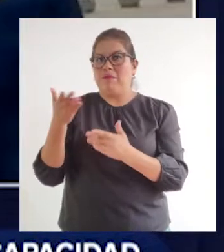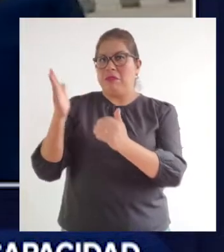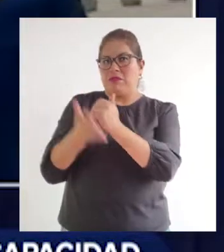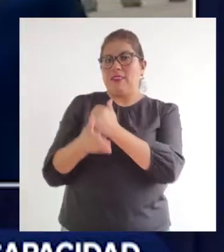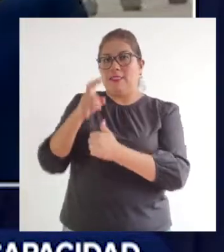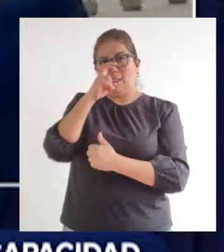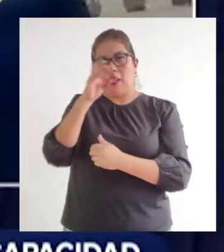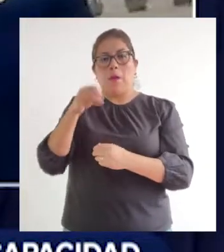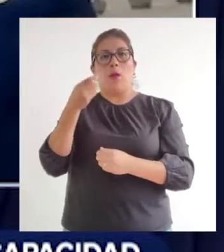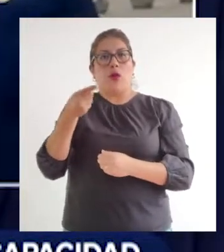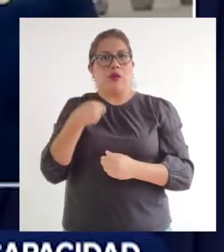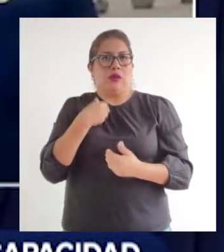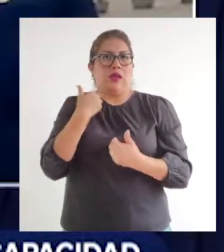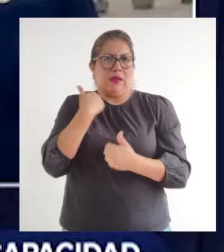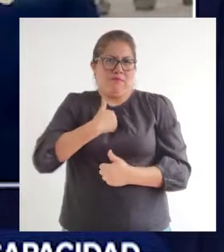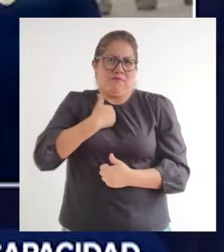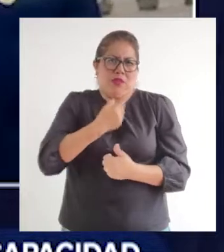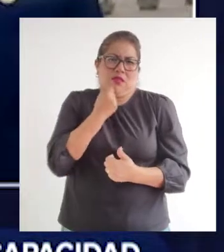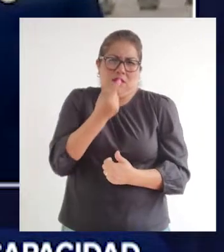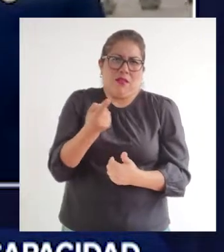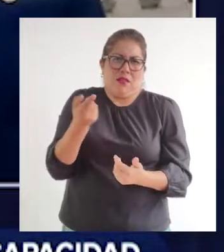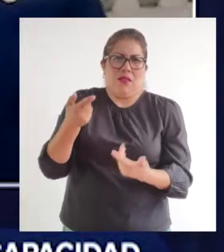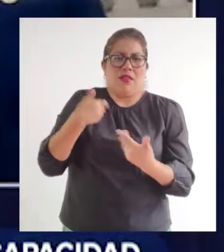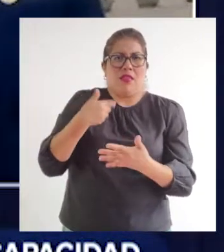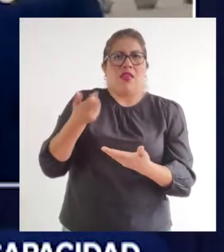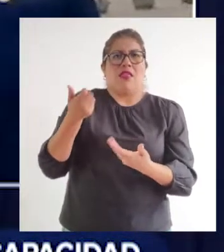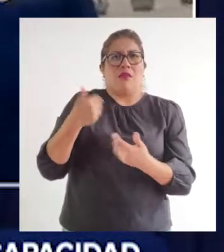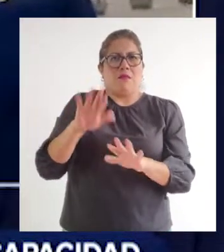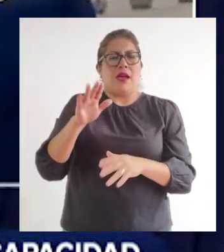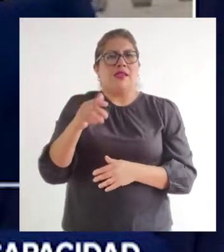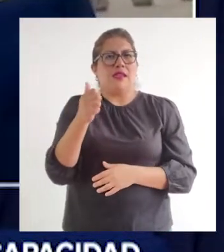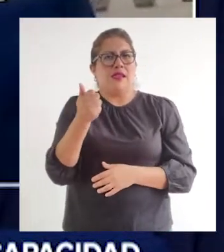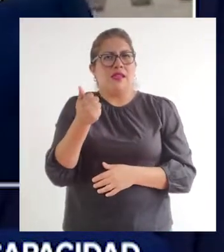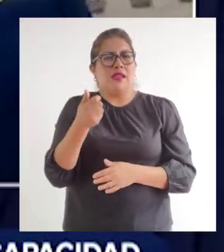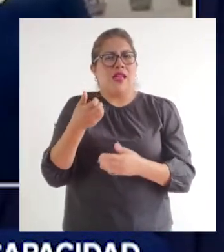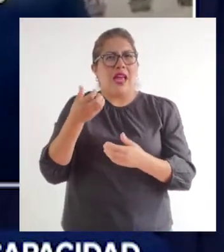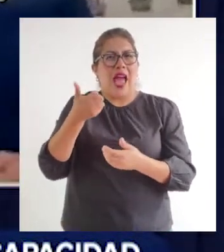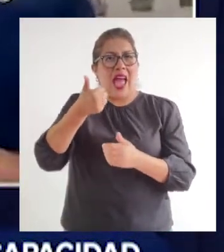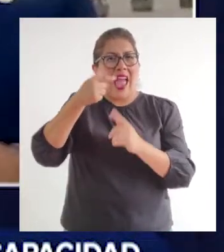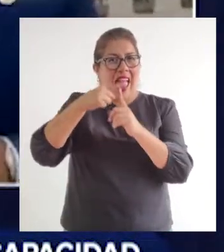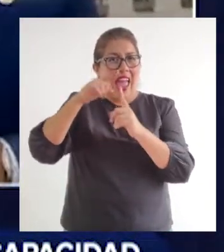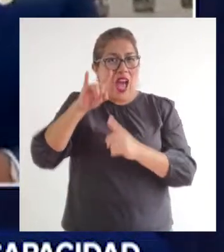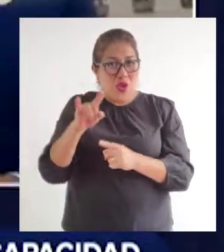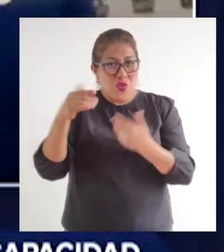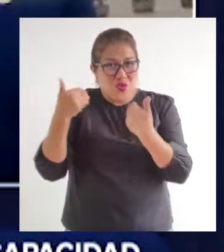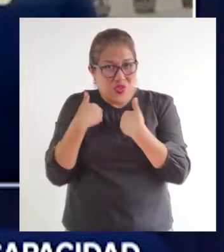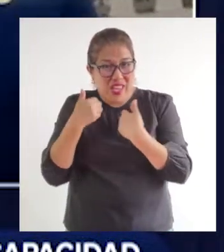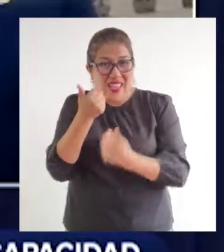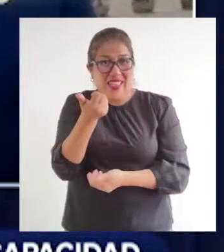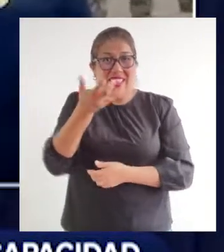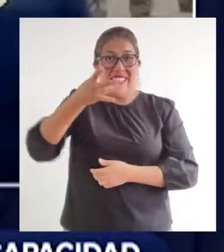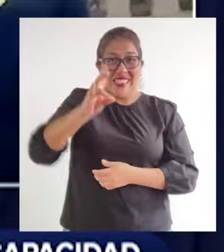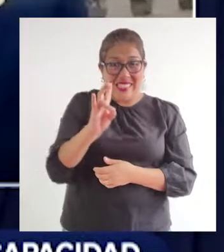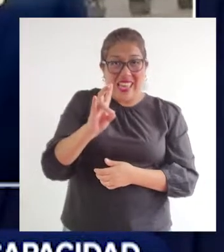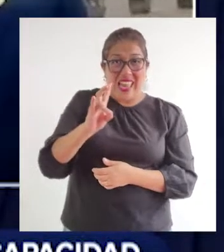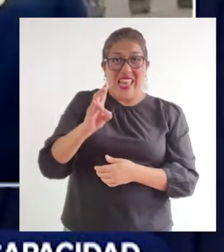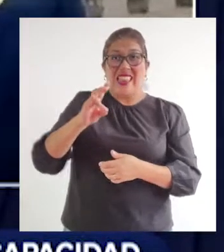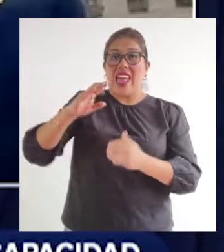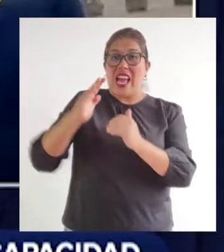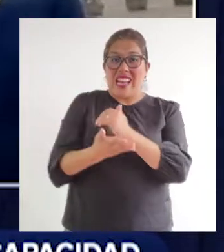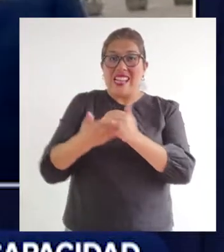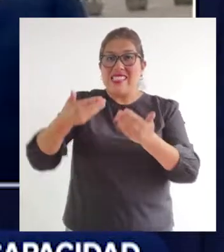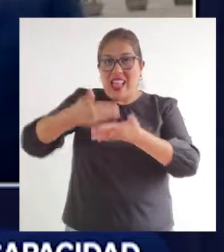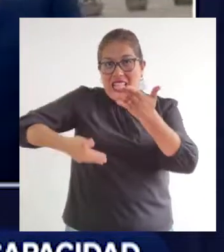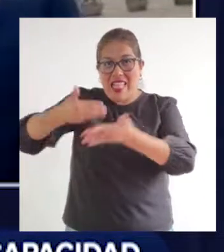lamento decir que tiene más de 17 procedimientos administrativos sancionadores. A ver, permítanos, ATU tiene 17